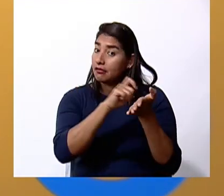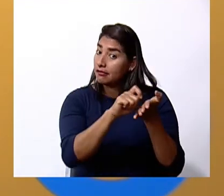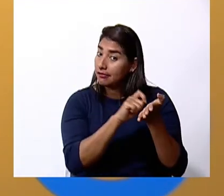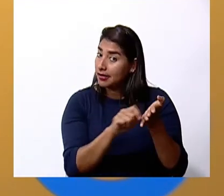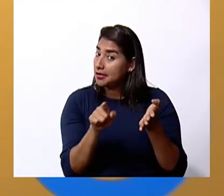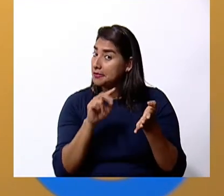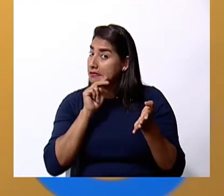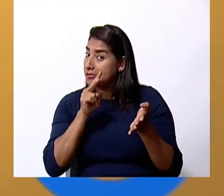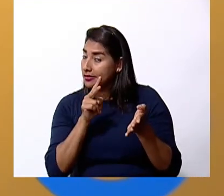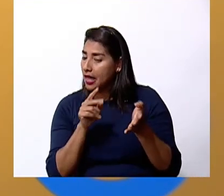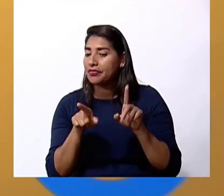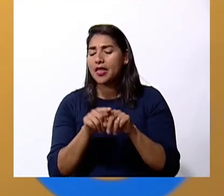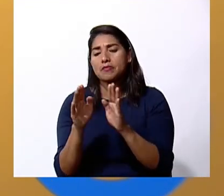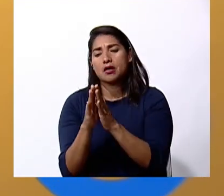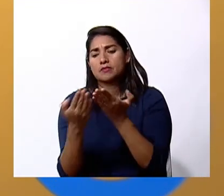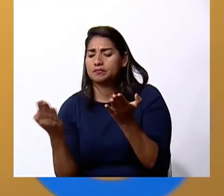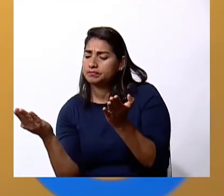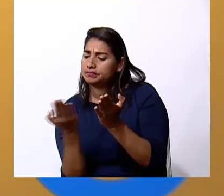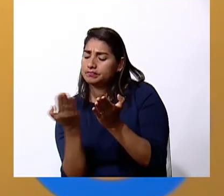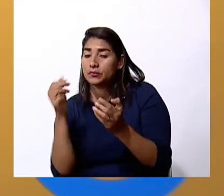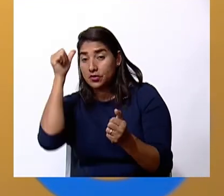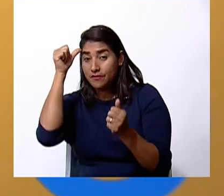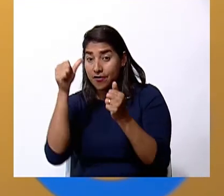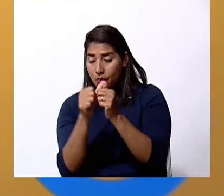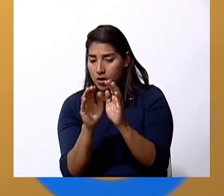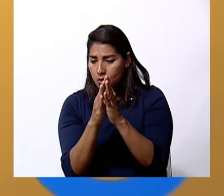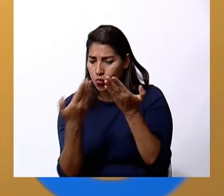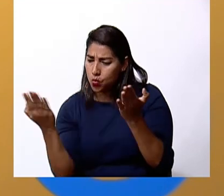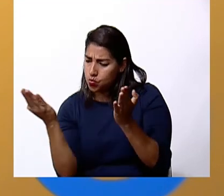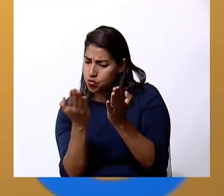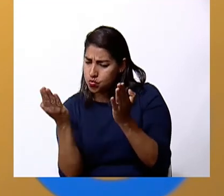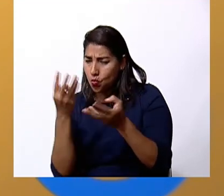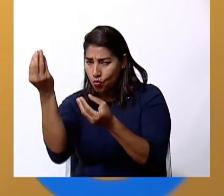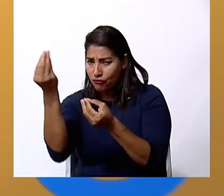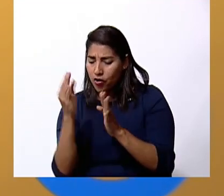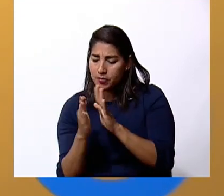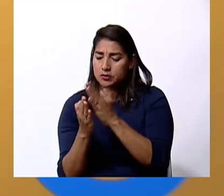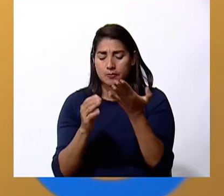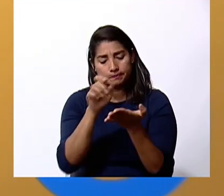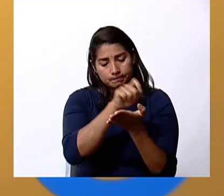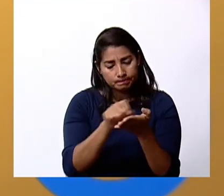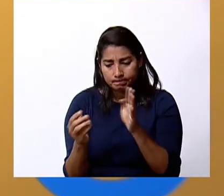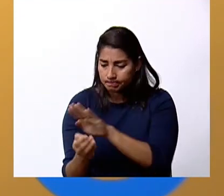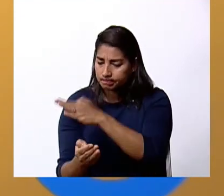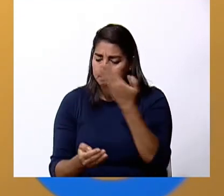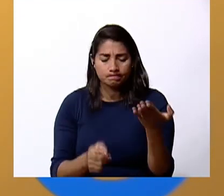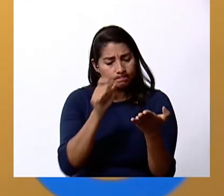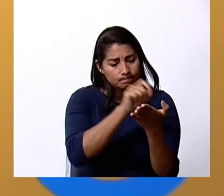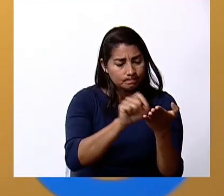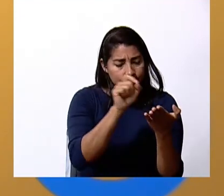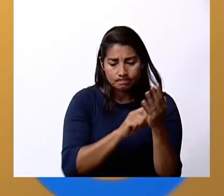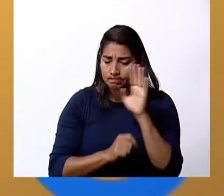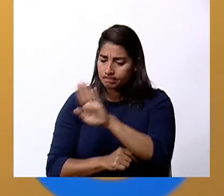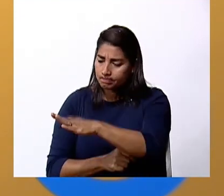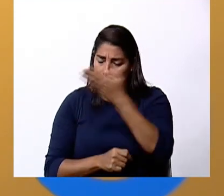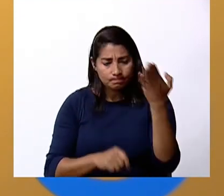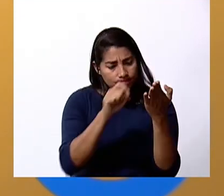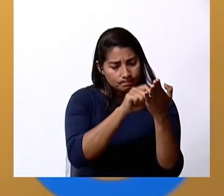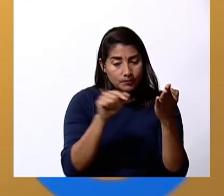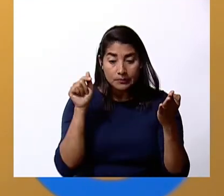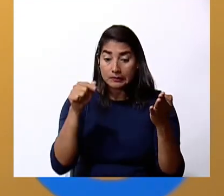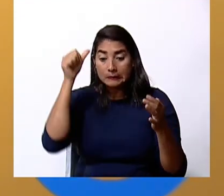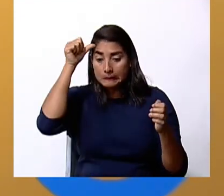También hicimos un portafolio. ¿Se acuerdan del portafolio? Donde íbamos anotando. Muy bien, eso ustedes tienen que